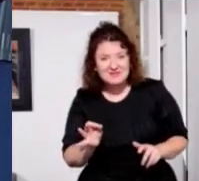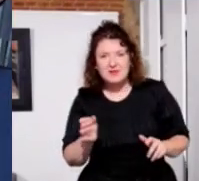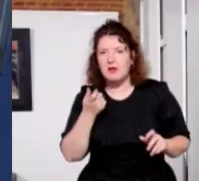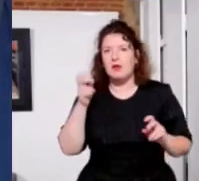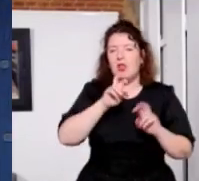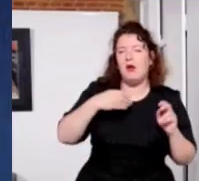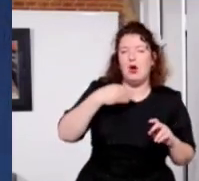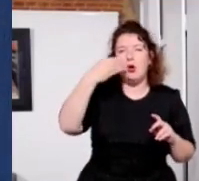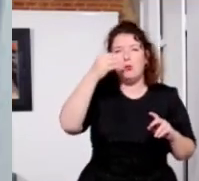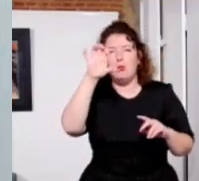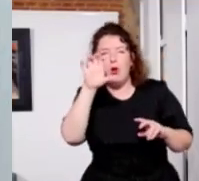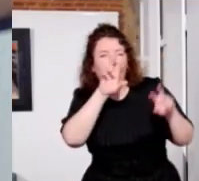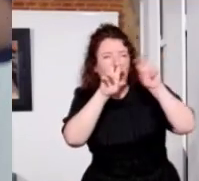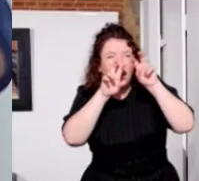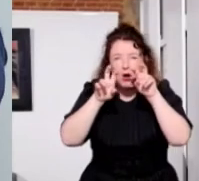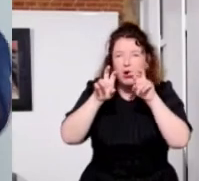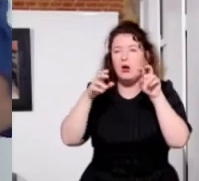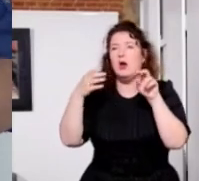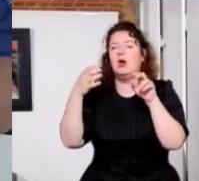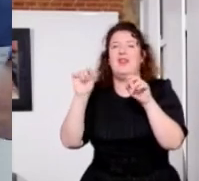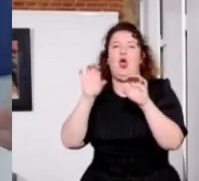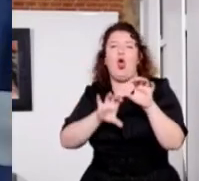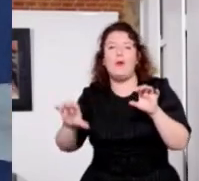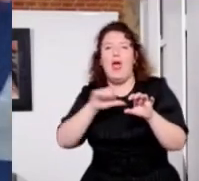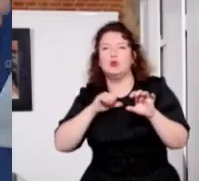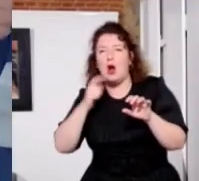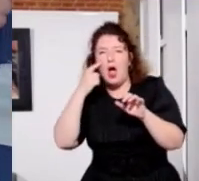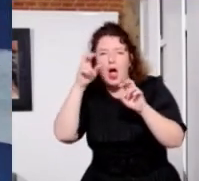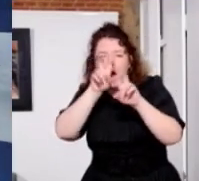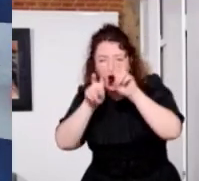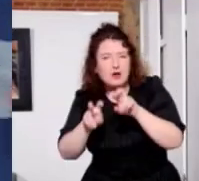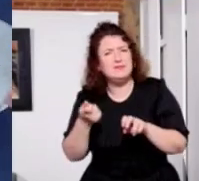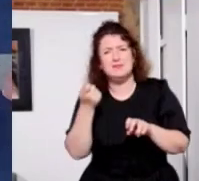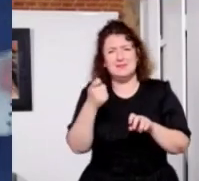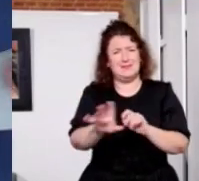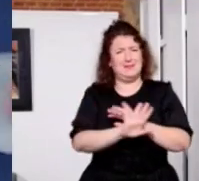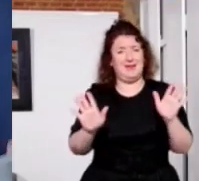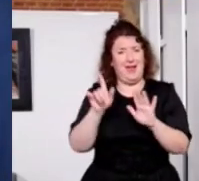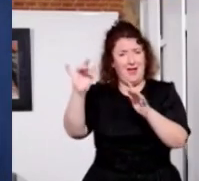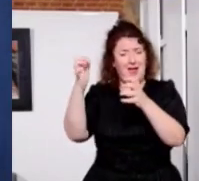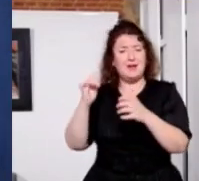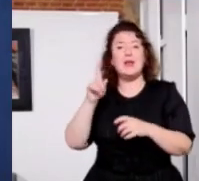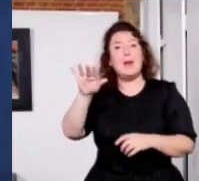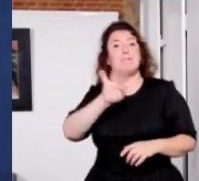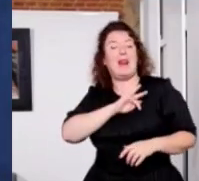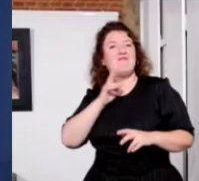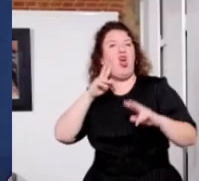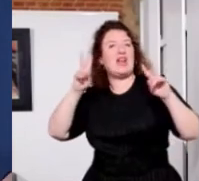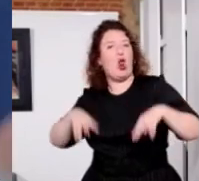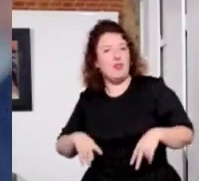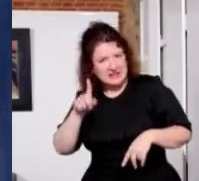el BOE, recorrerse los boletines. ¿Y qué más va a haber? Pues va a haber premios,